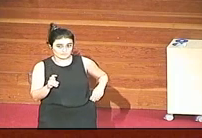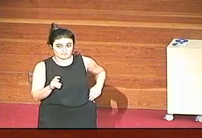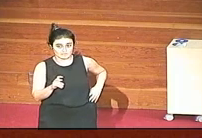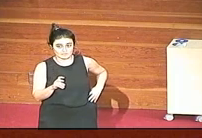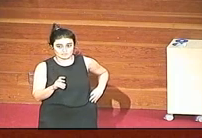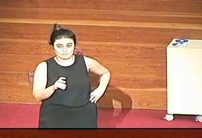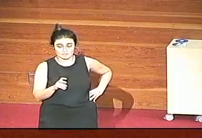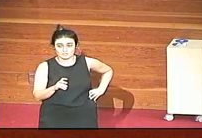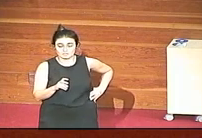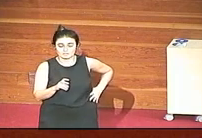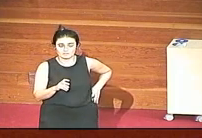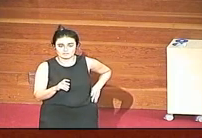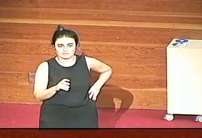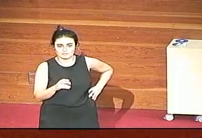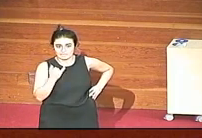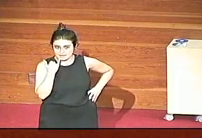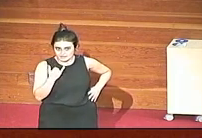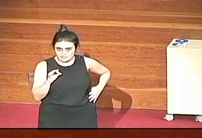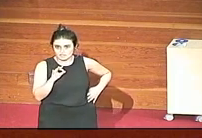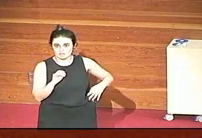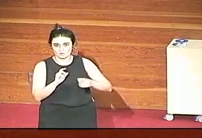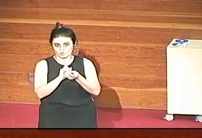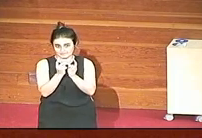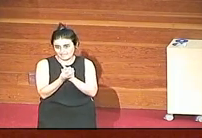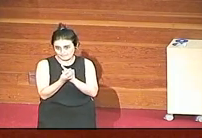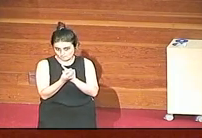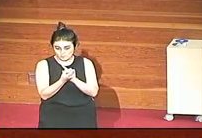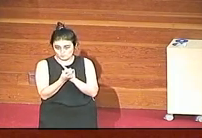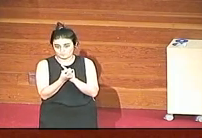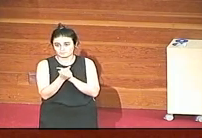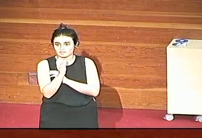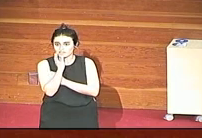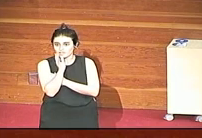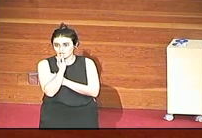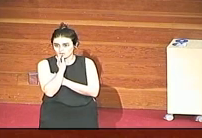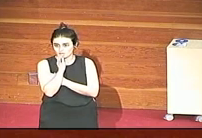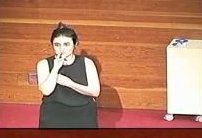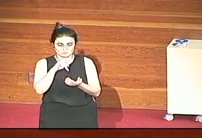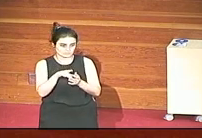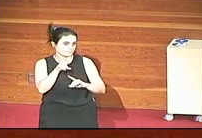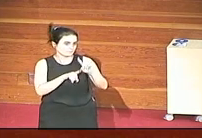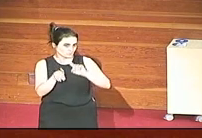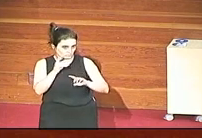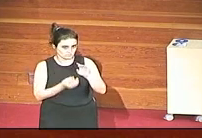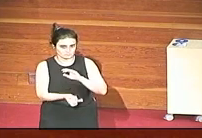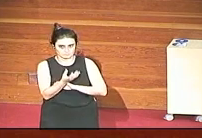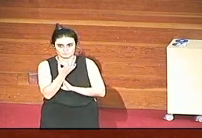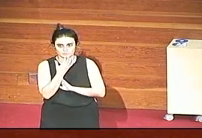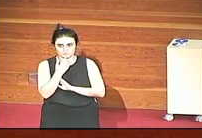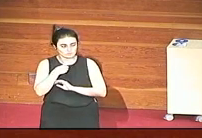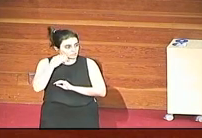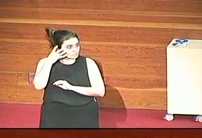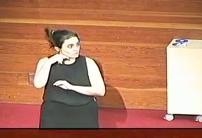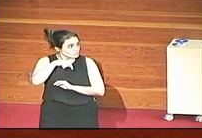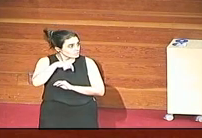cambio que tenemos que hacer pues se está presentando ahora pues problemas por ejemplo no creo que hay aquí nadie que